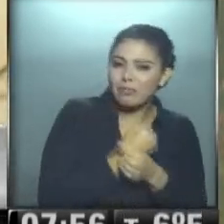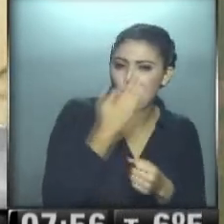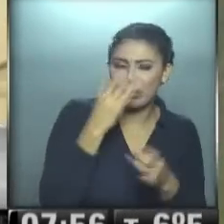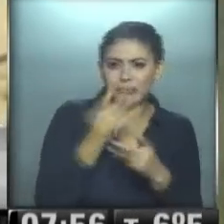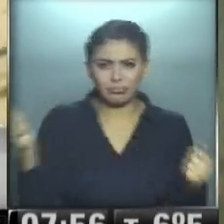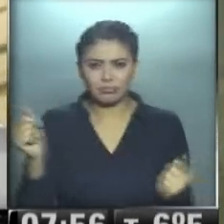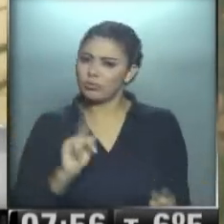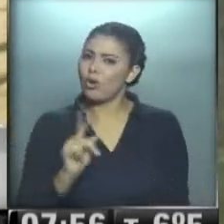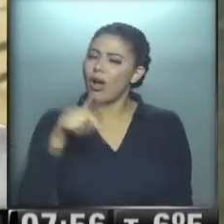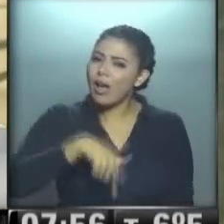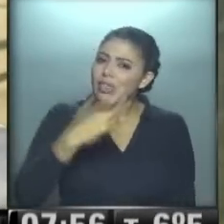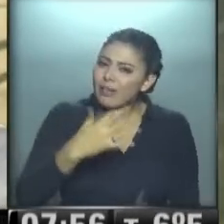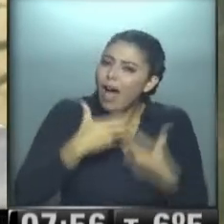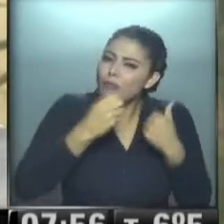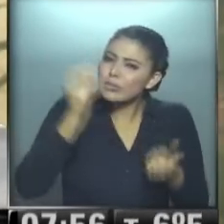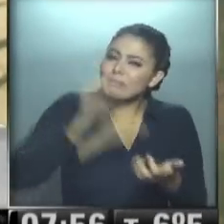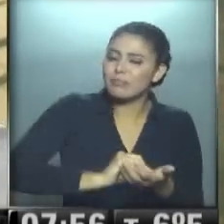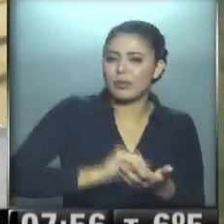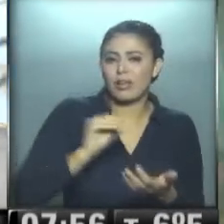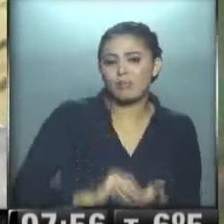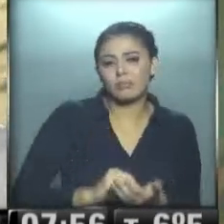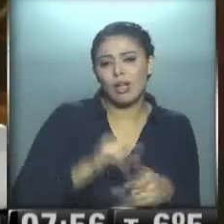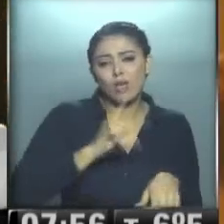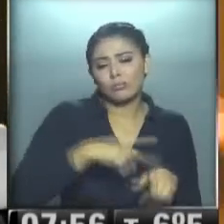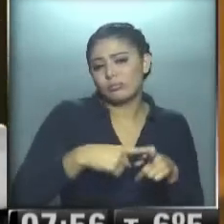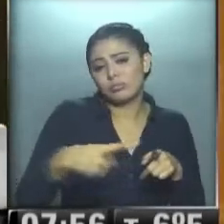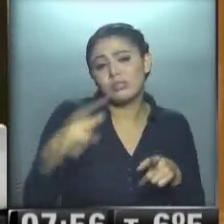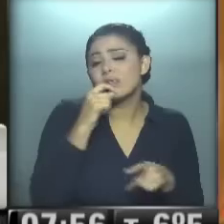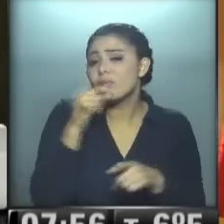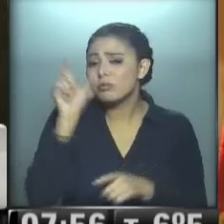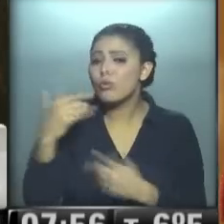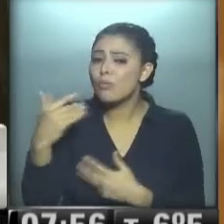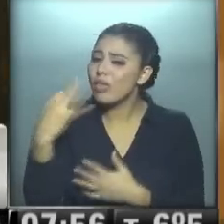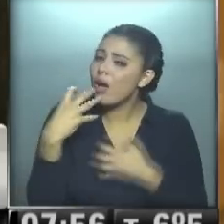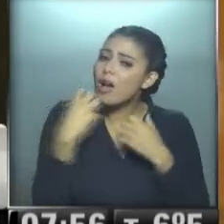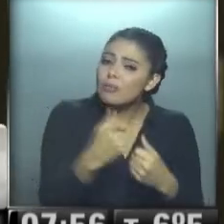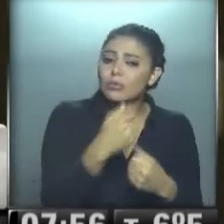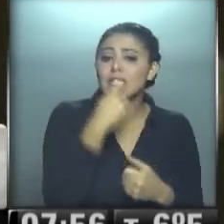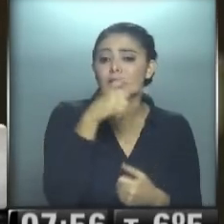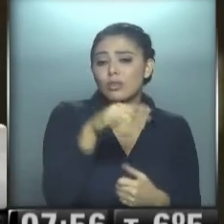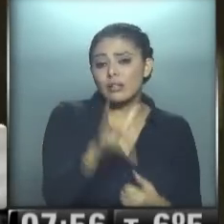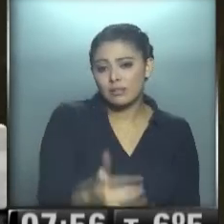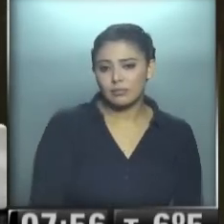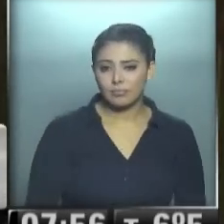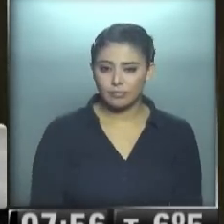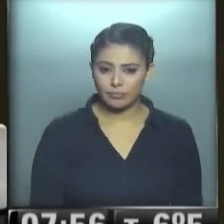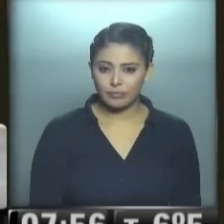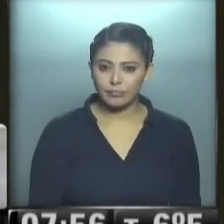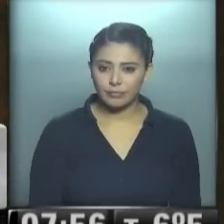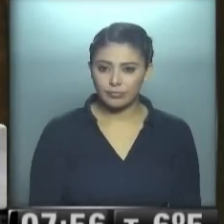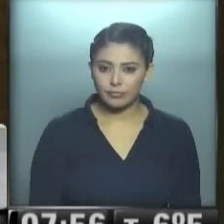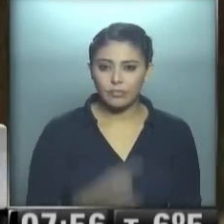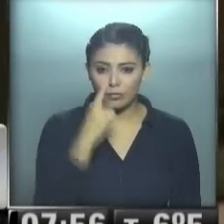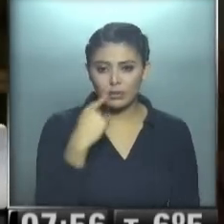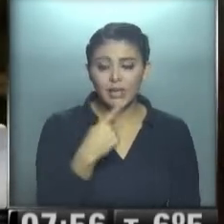sea, ahora uno me parece que tiene que apoyar lo máximo posible por el tiempo que uno pueda y en lo que ellos dejen entrar, nada más. ¿Qué te iba a decir?